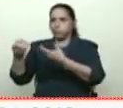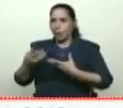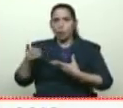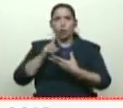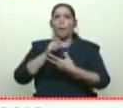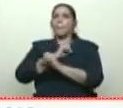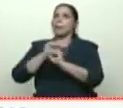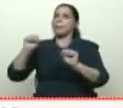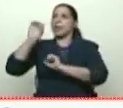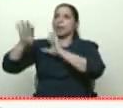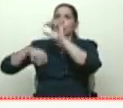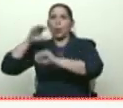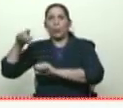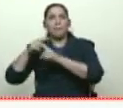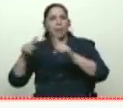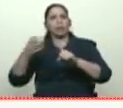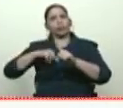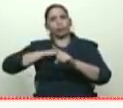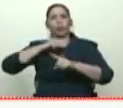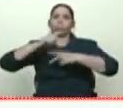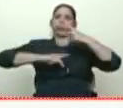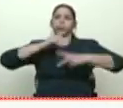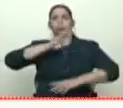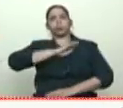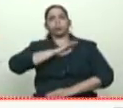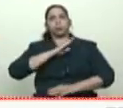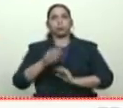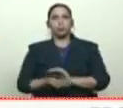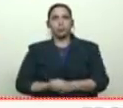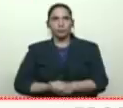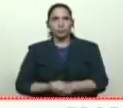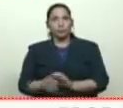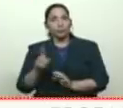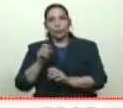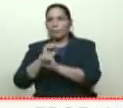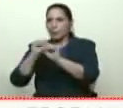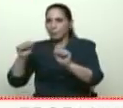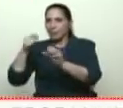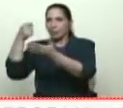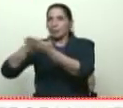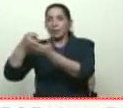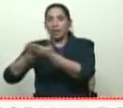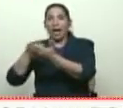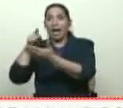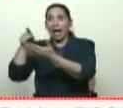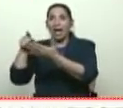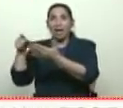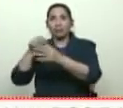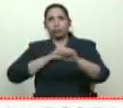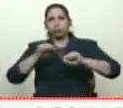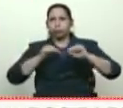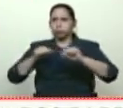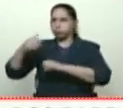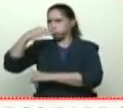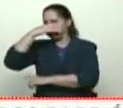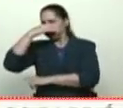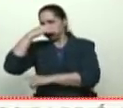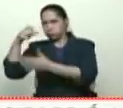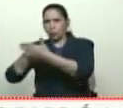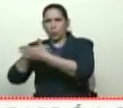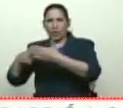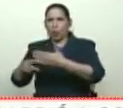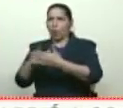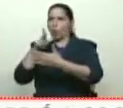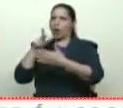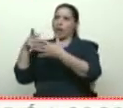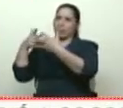comprar. Y cuando nos permiten comprar, no nos permiten pagar. Y son acciones criminales, lo creo es criminal.